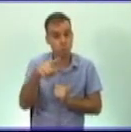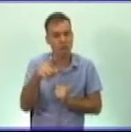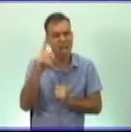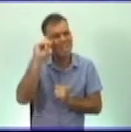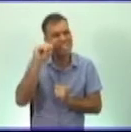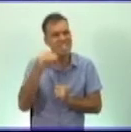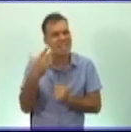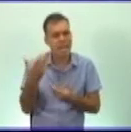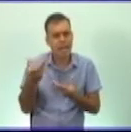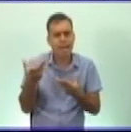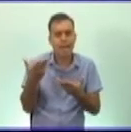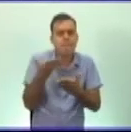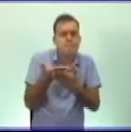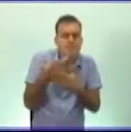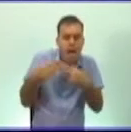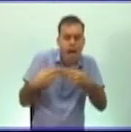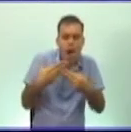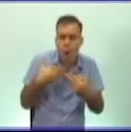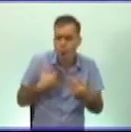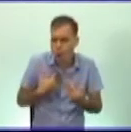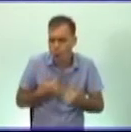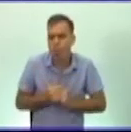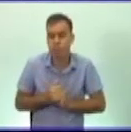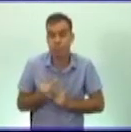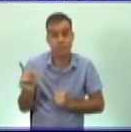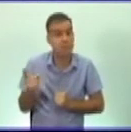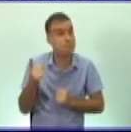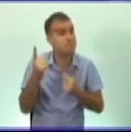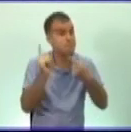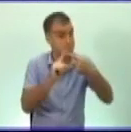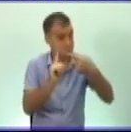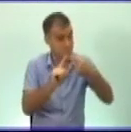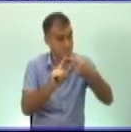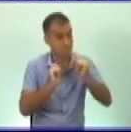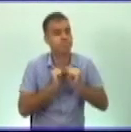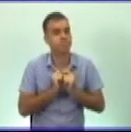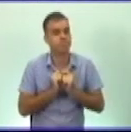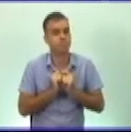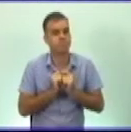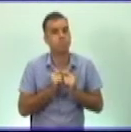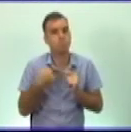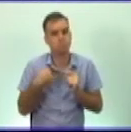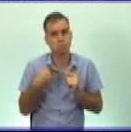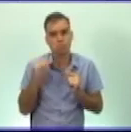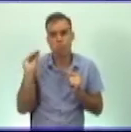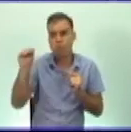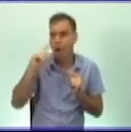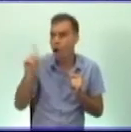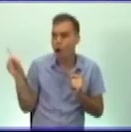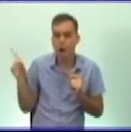qué es lo que me están pidiendo. Este es un primer ejercicio, un primer problema. Les voy a mostrar otro.